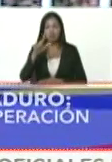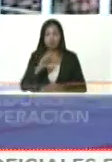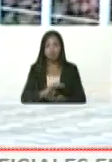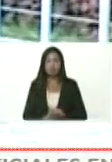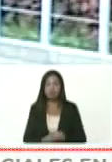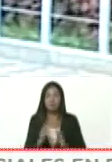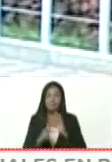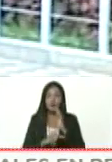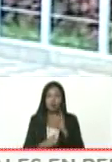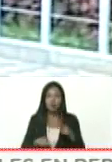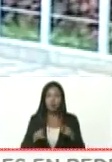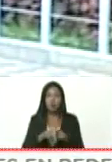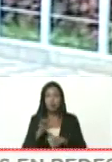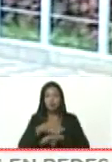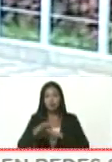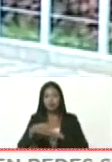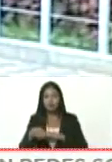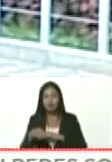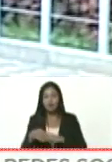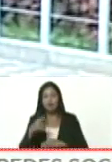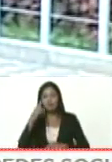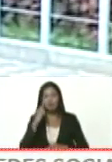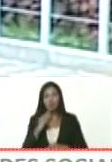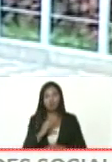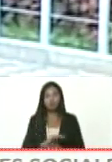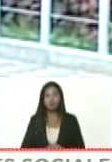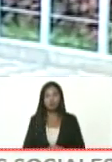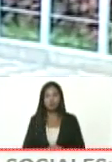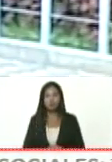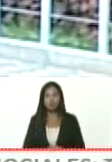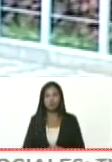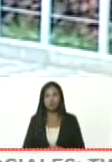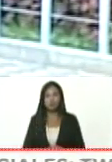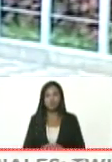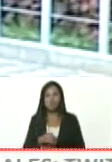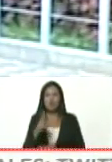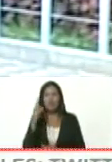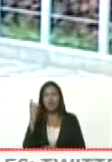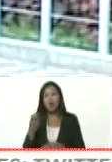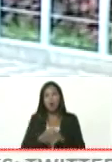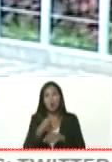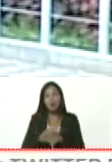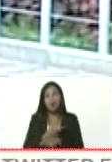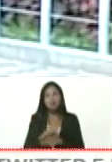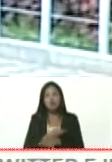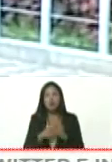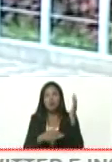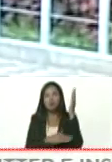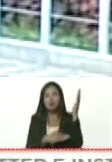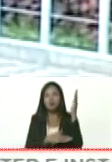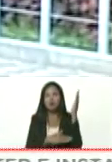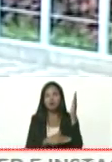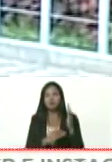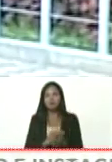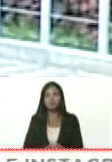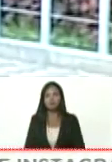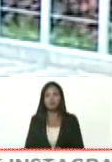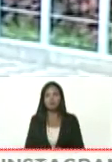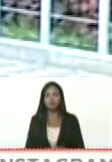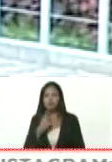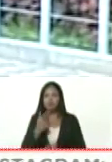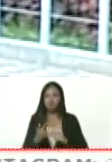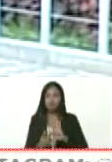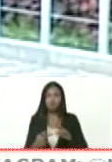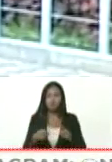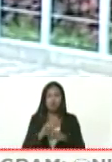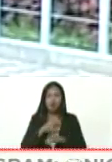parroquia Sarare, municipio Simón Plana. Allá está la gobernadora Carmen Teresa Meléndez Rivas para mostrarnos